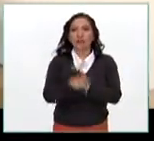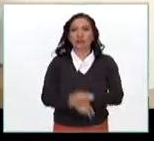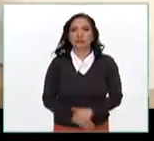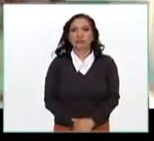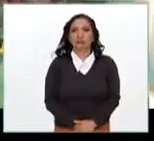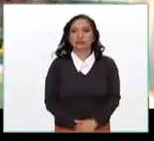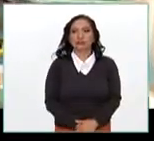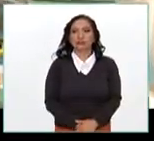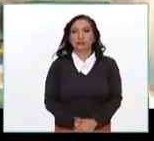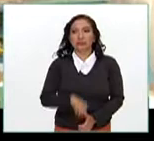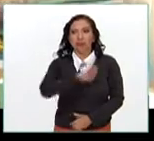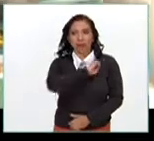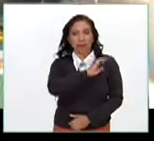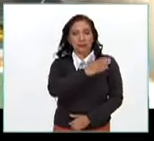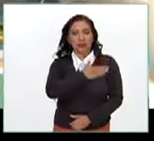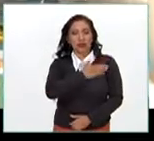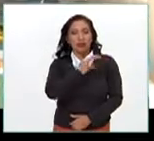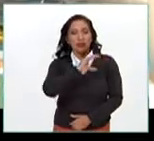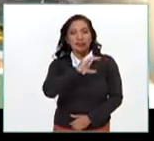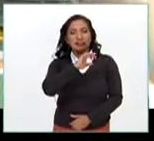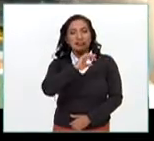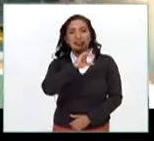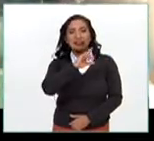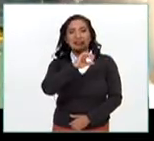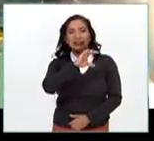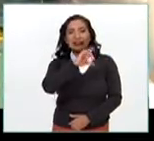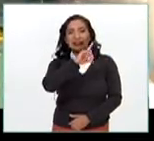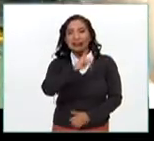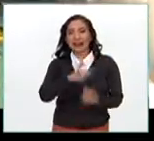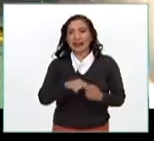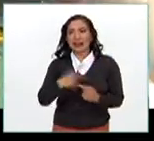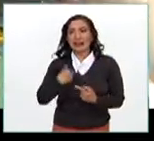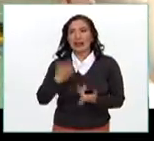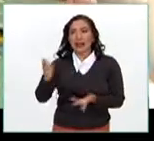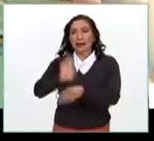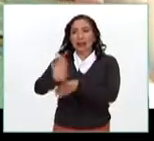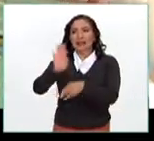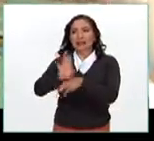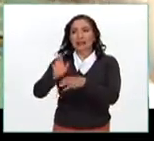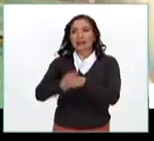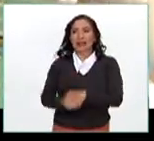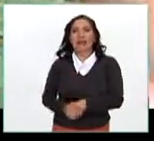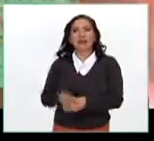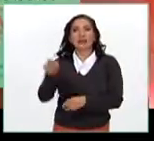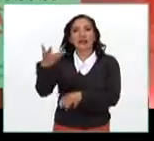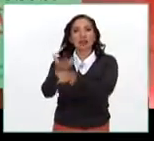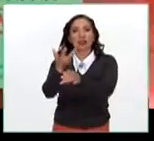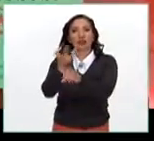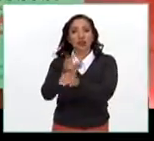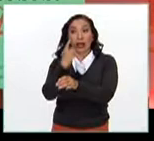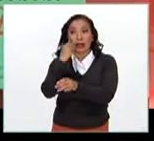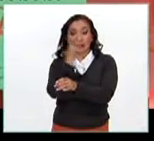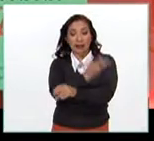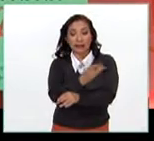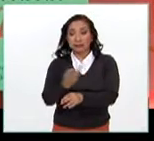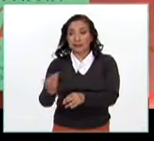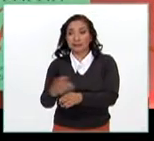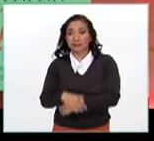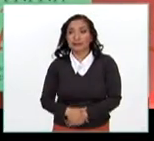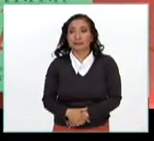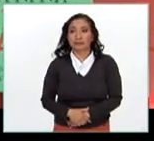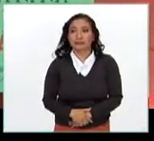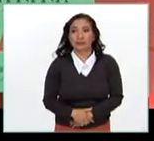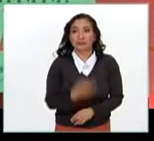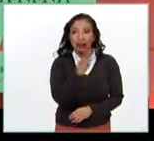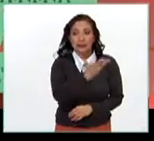ejemplo. Español, Sidley, SM Brasil y Tilbury de los Estados Unidos. Mira, aquí comen más que